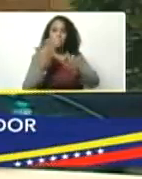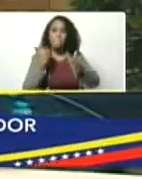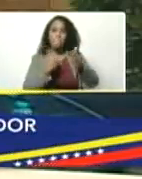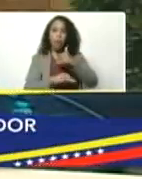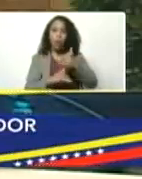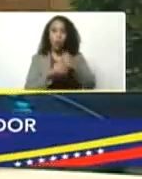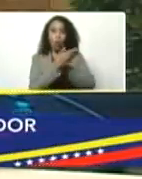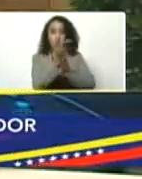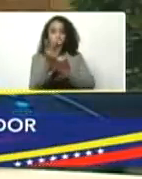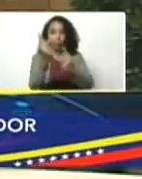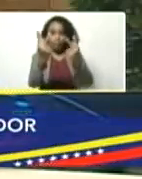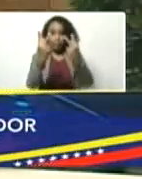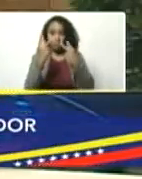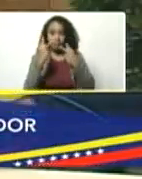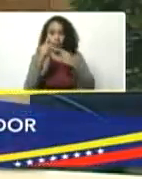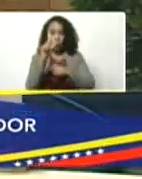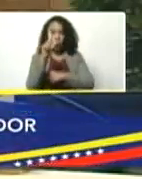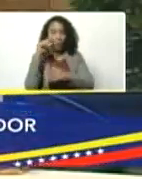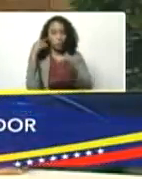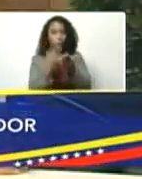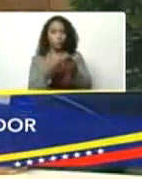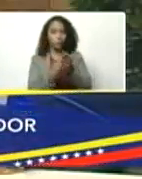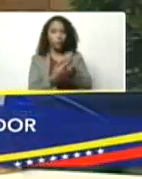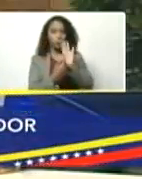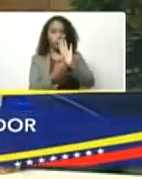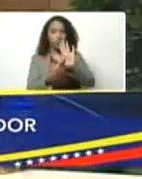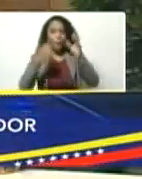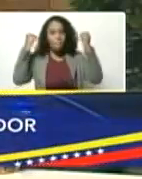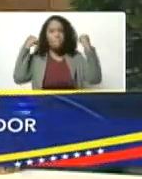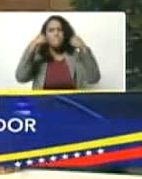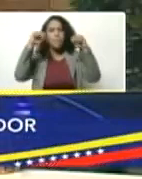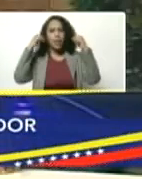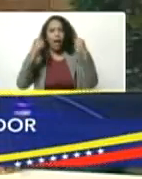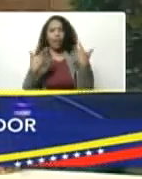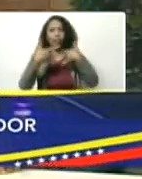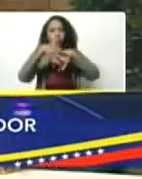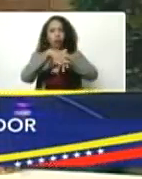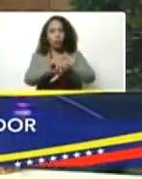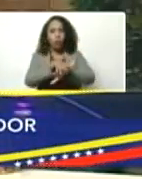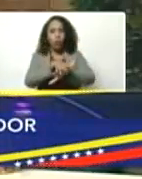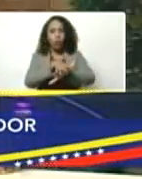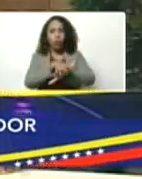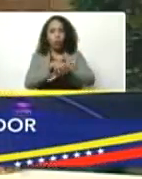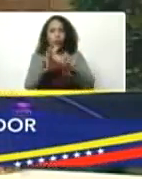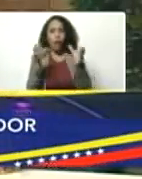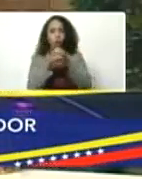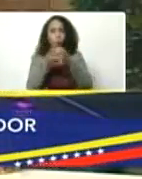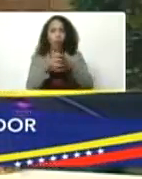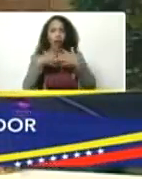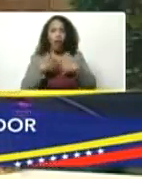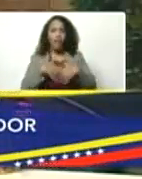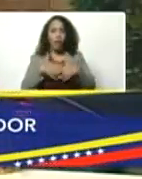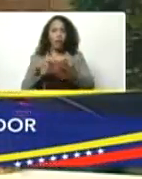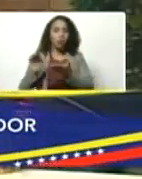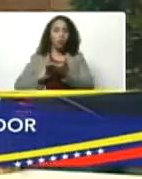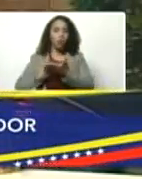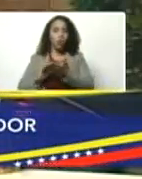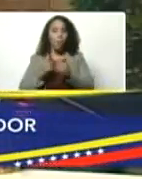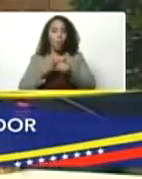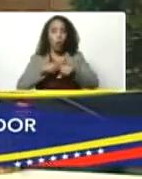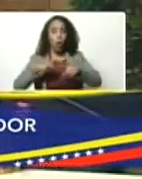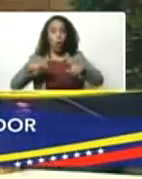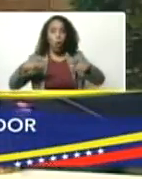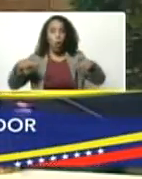fíjense ustedes, a una demostración práctica de la combinación del sector industrial recuperándose,